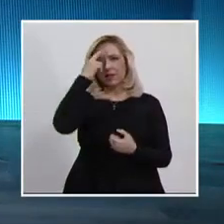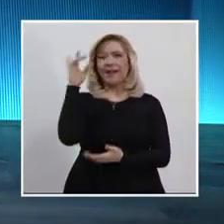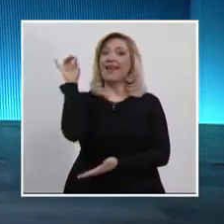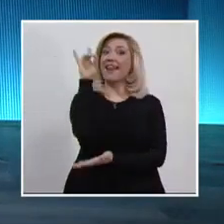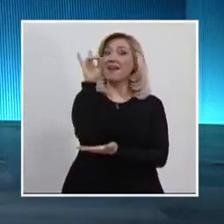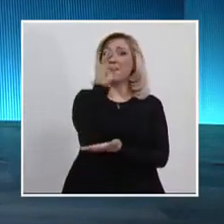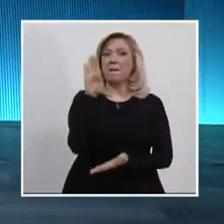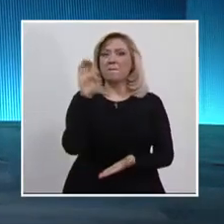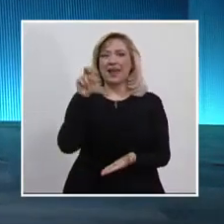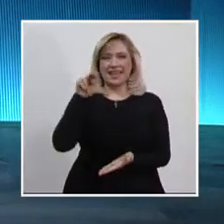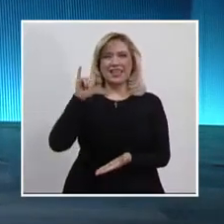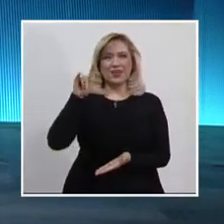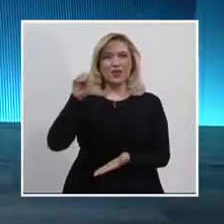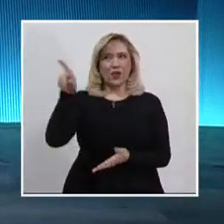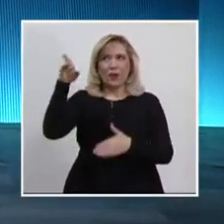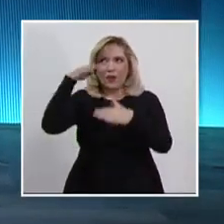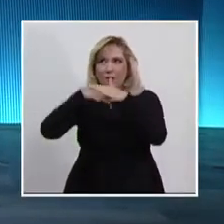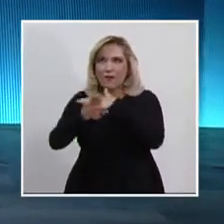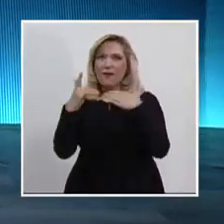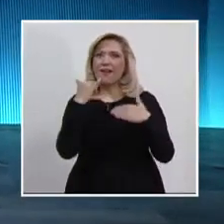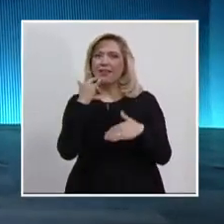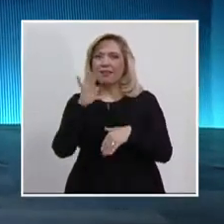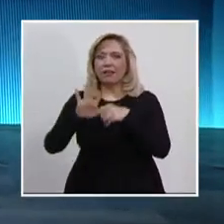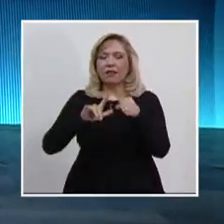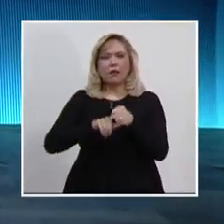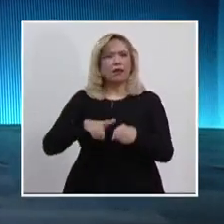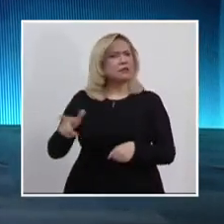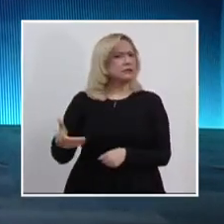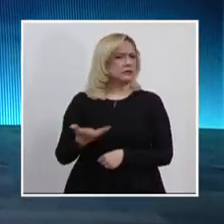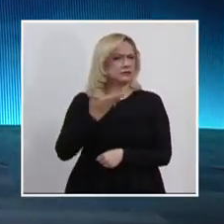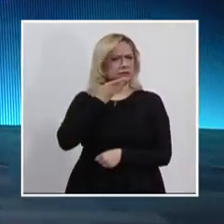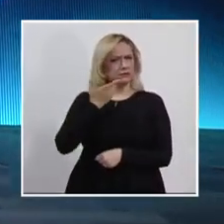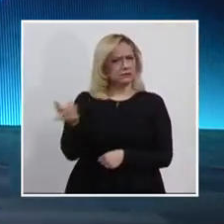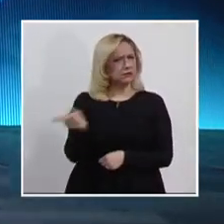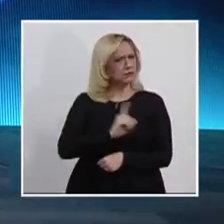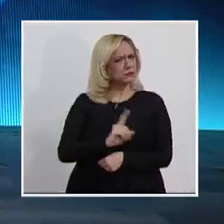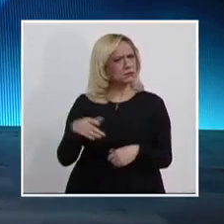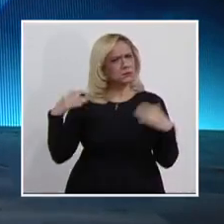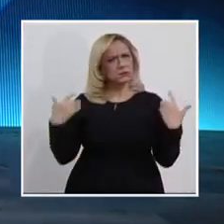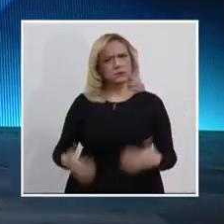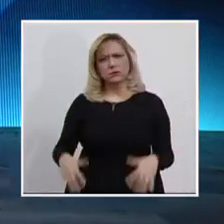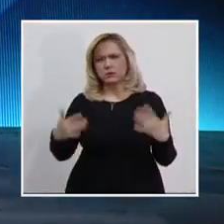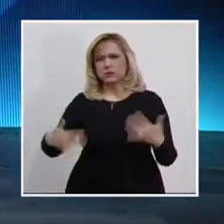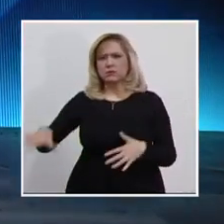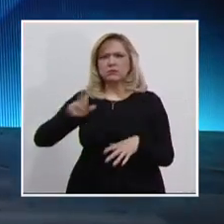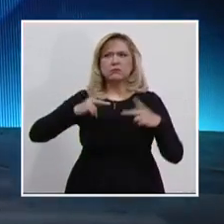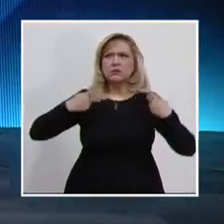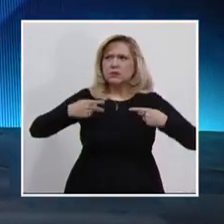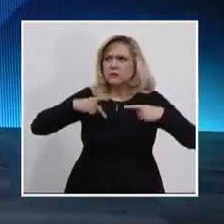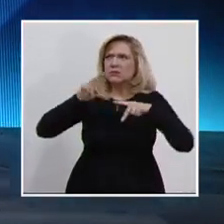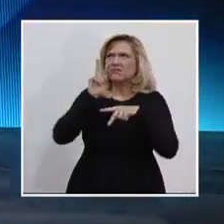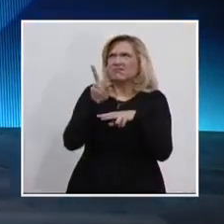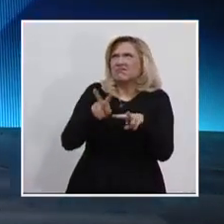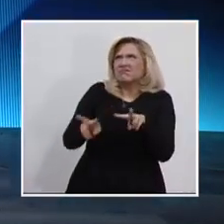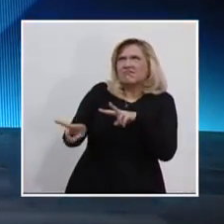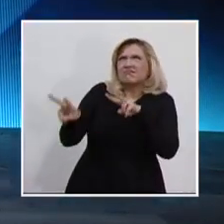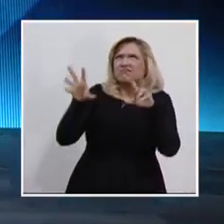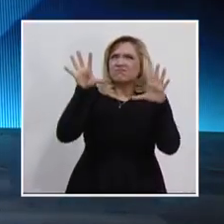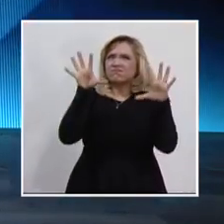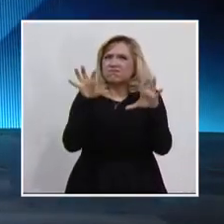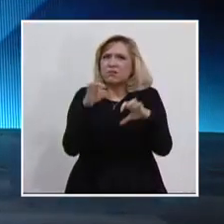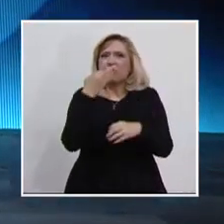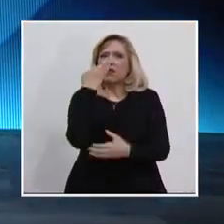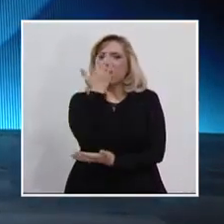no reunía las condiciones adecuadas para garantizar un medio ambiente sano a los visitantes, así como para la flora y la fauna del